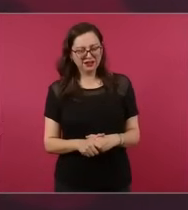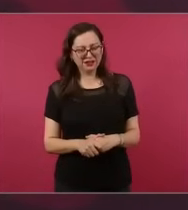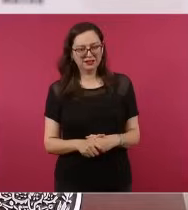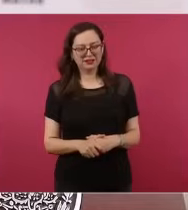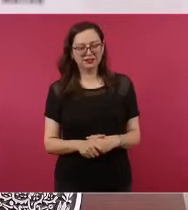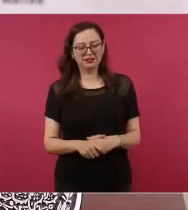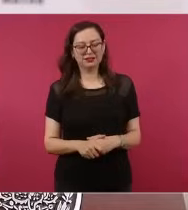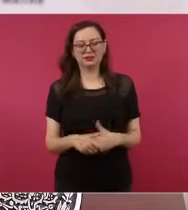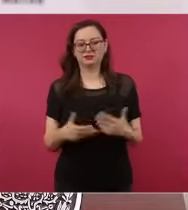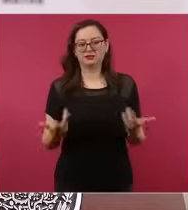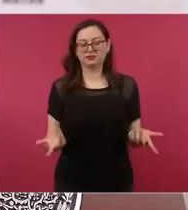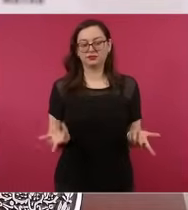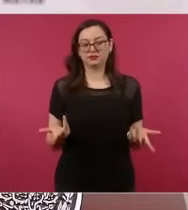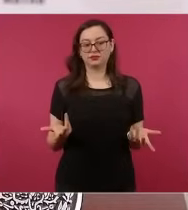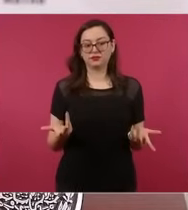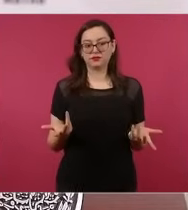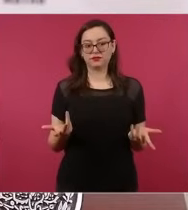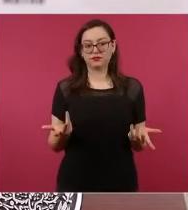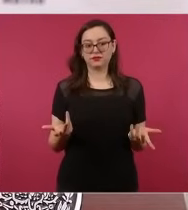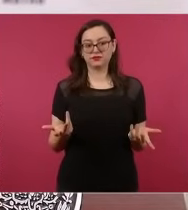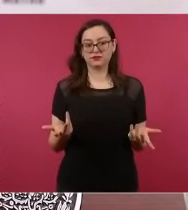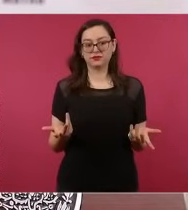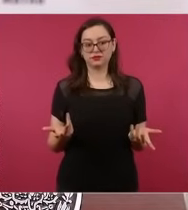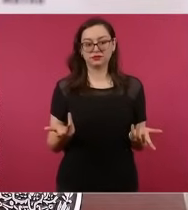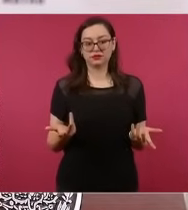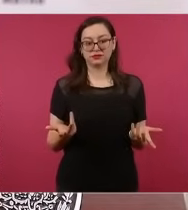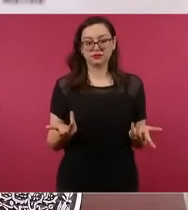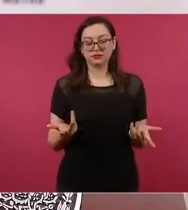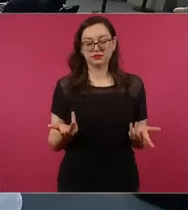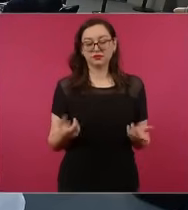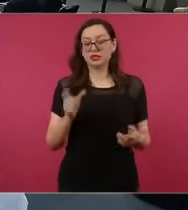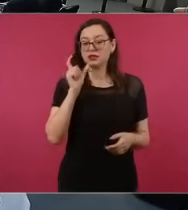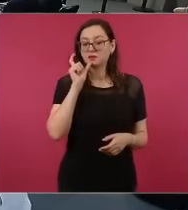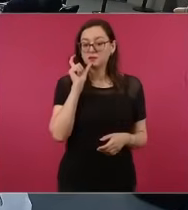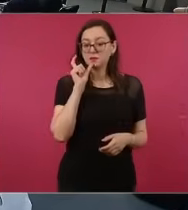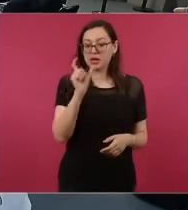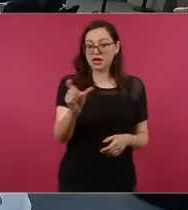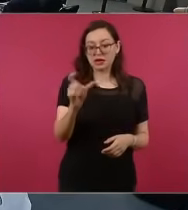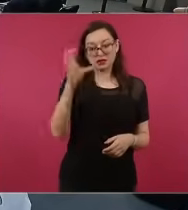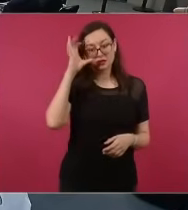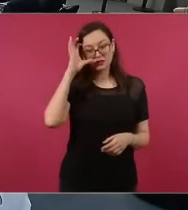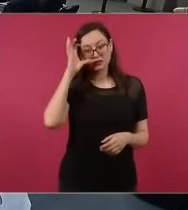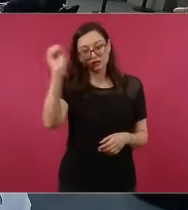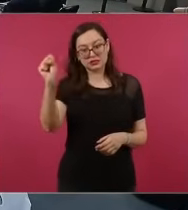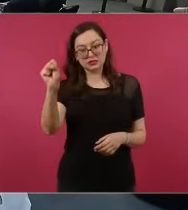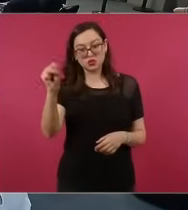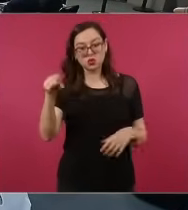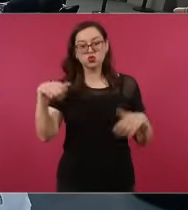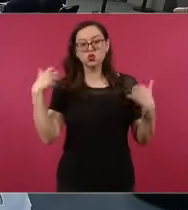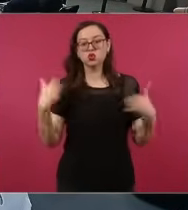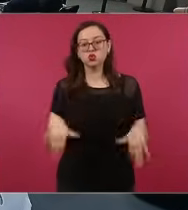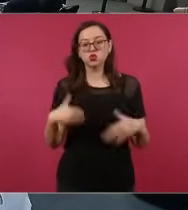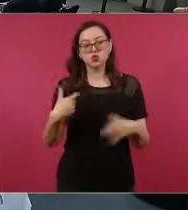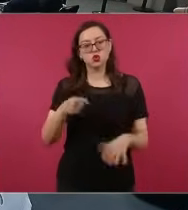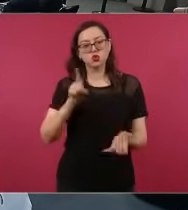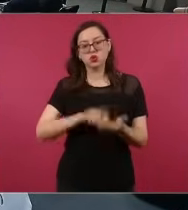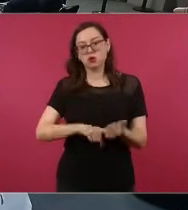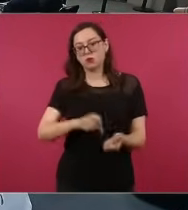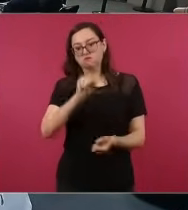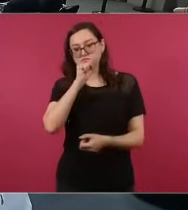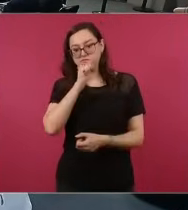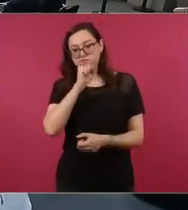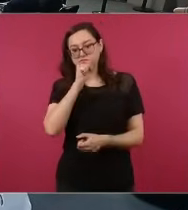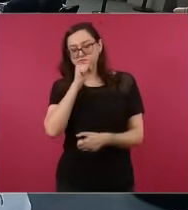un concepto, un término, una palabra tan bella y tan llena de contenido